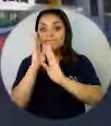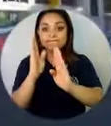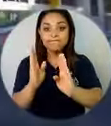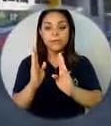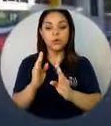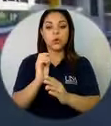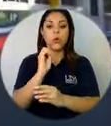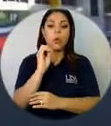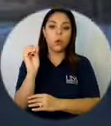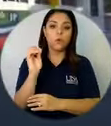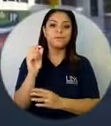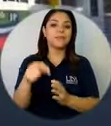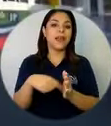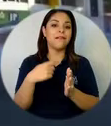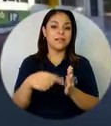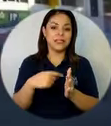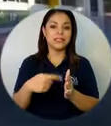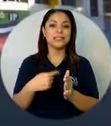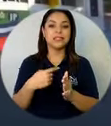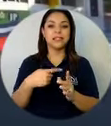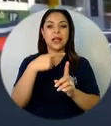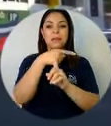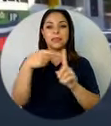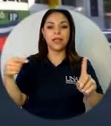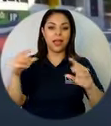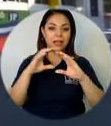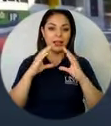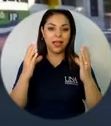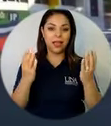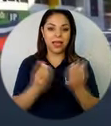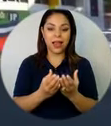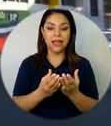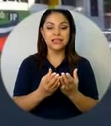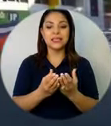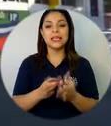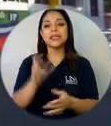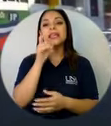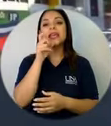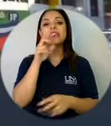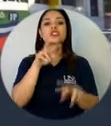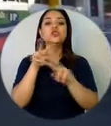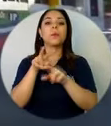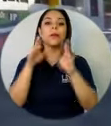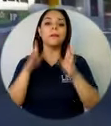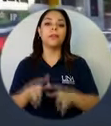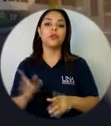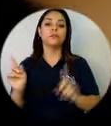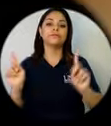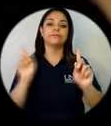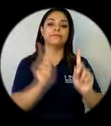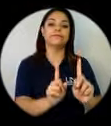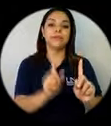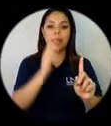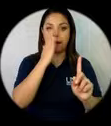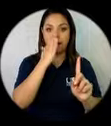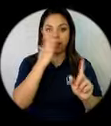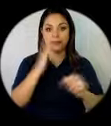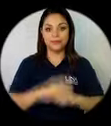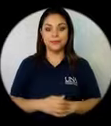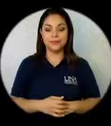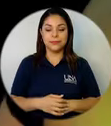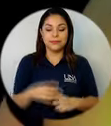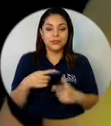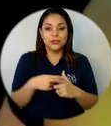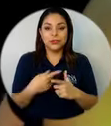que estén prestando atención, o en algunas ocasiones la mitad de la clase la tenían que hacer bajo supervisión de